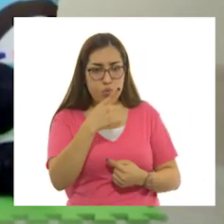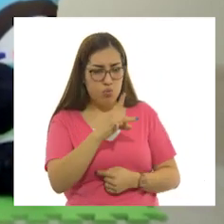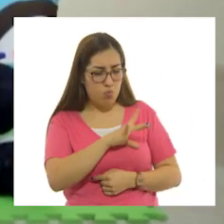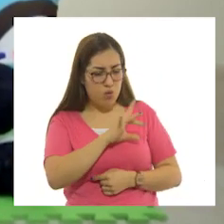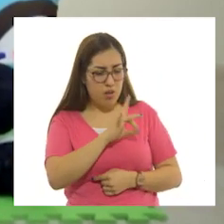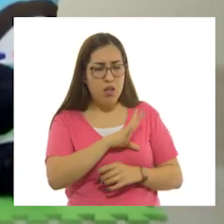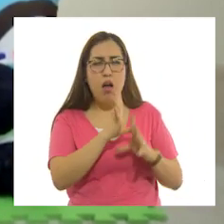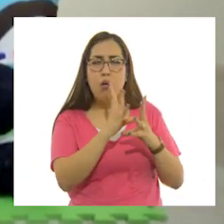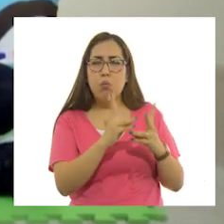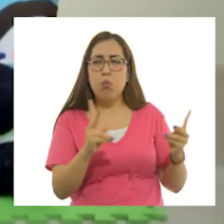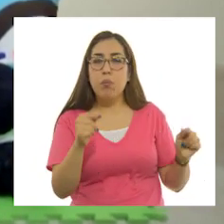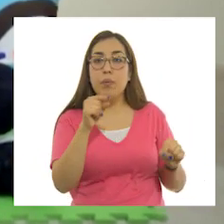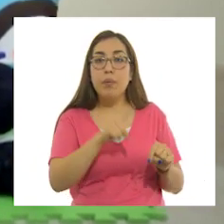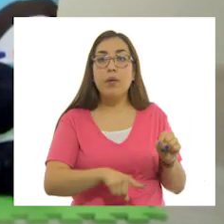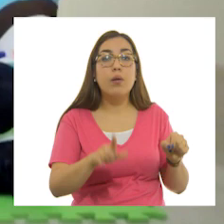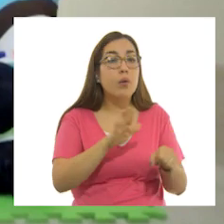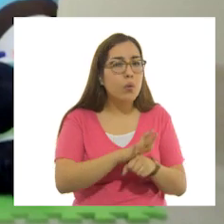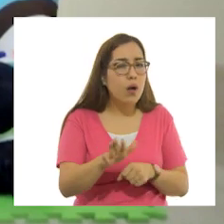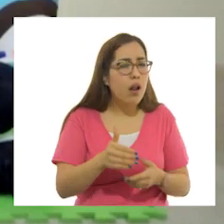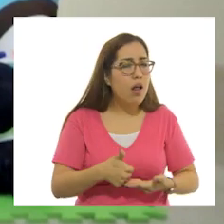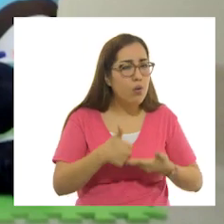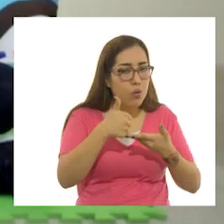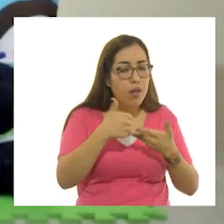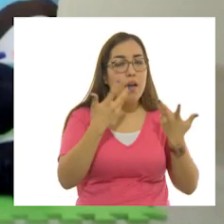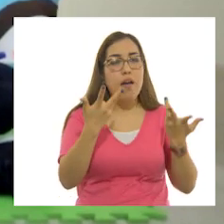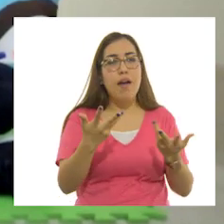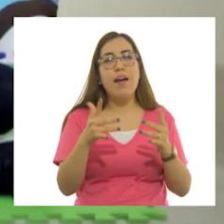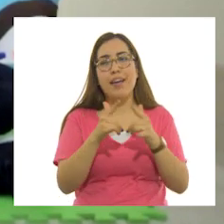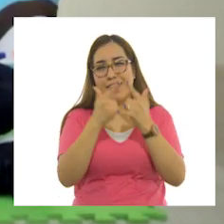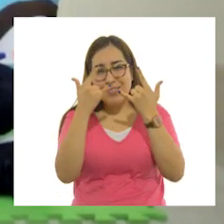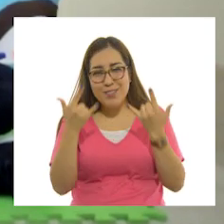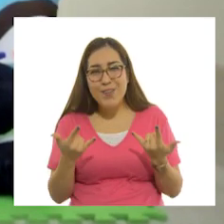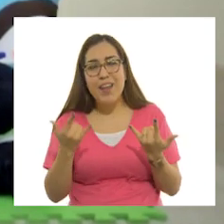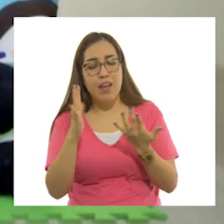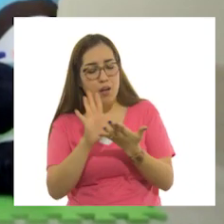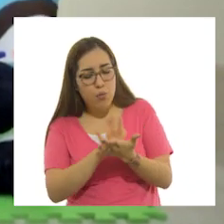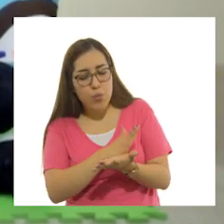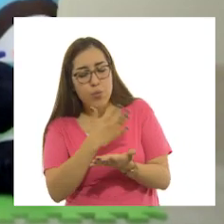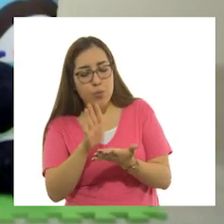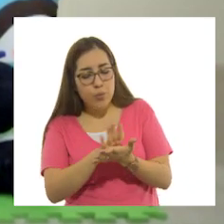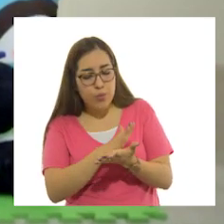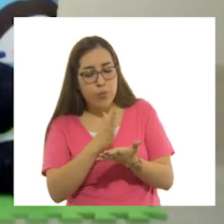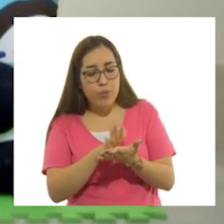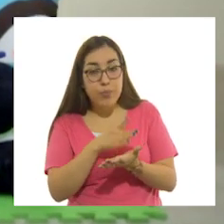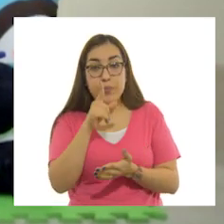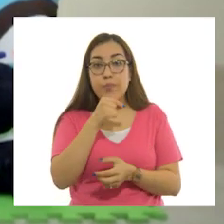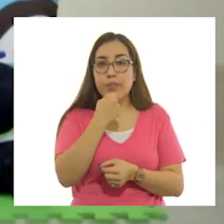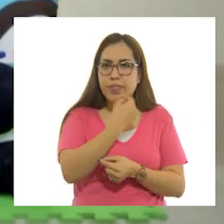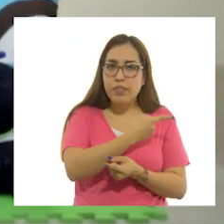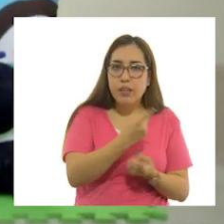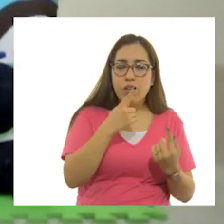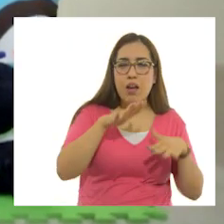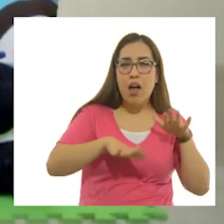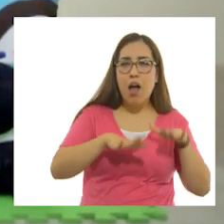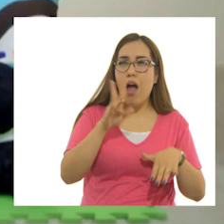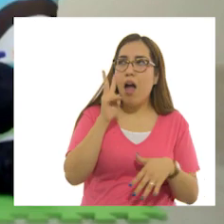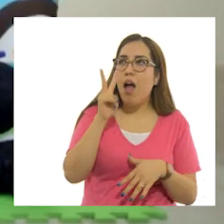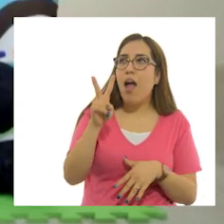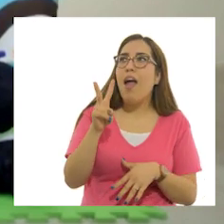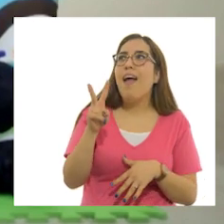son los cuentos infantiles porque es a través de los personajes que ellos ven reflejados sus propias emociones y